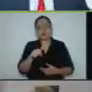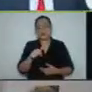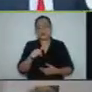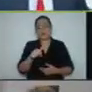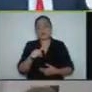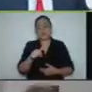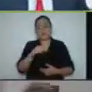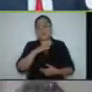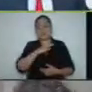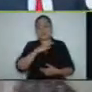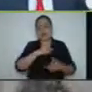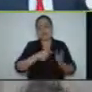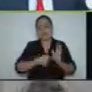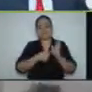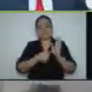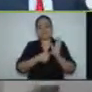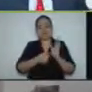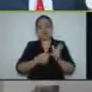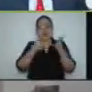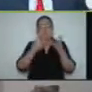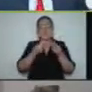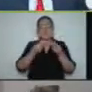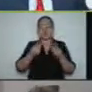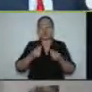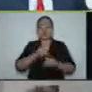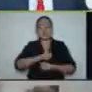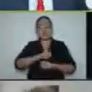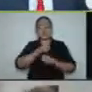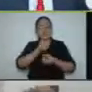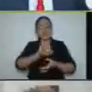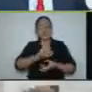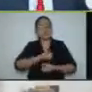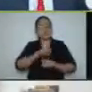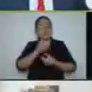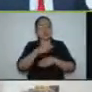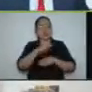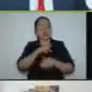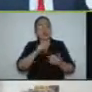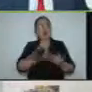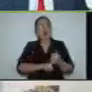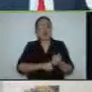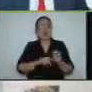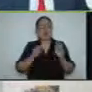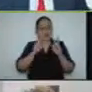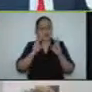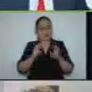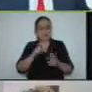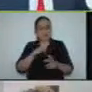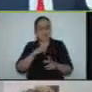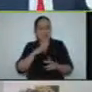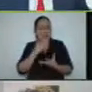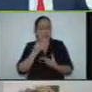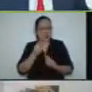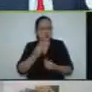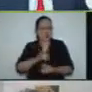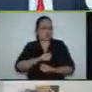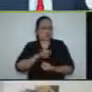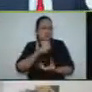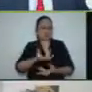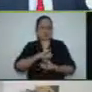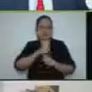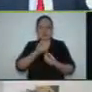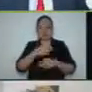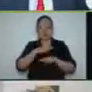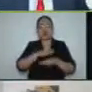hizo diversas manifestaciones durante la instrucción del presente asunto sobre este tipo